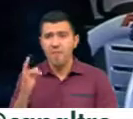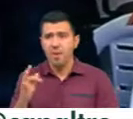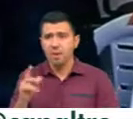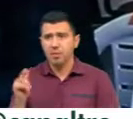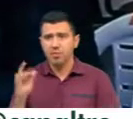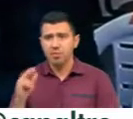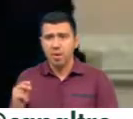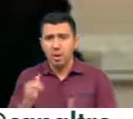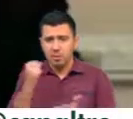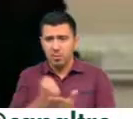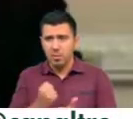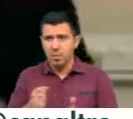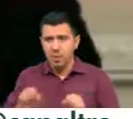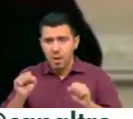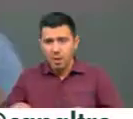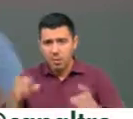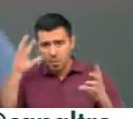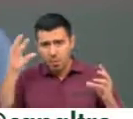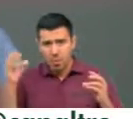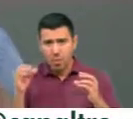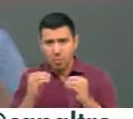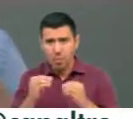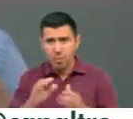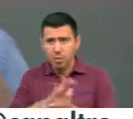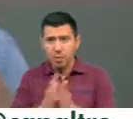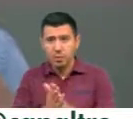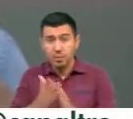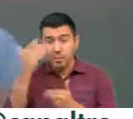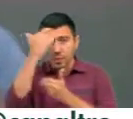implementación del acuerdo de paz con las farc